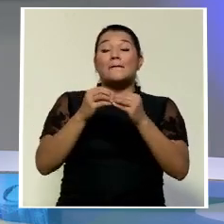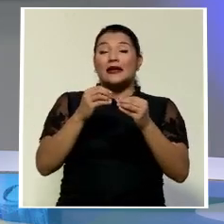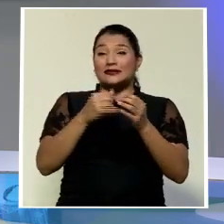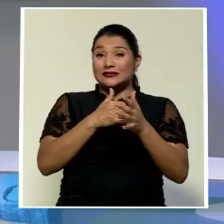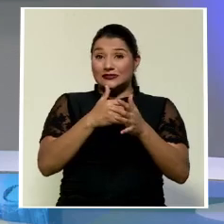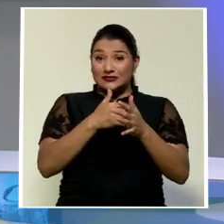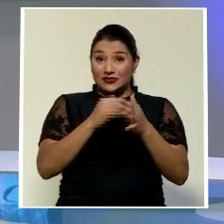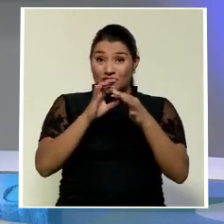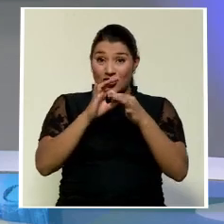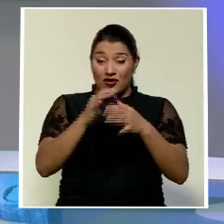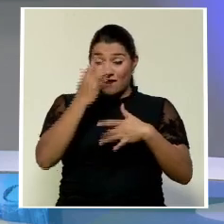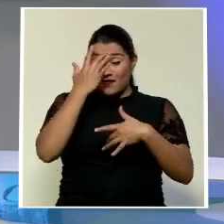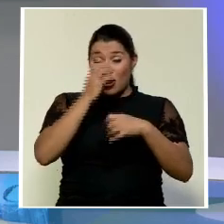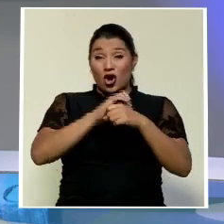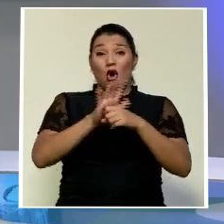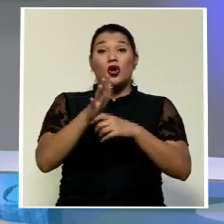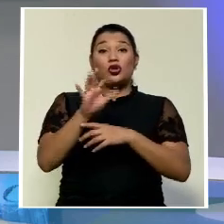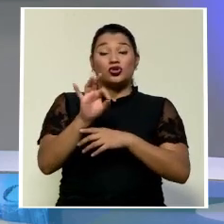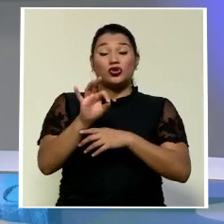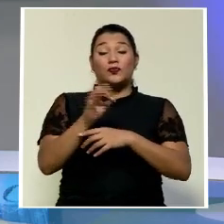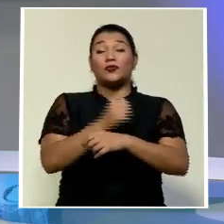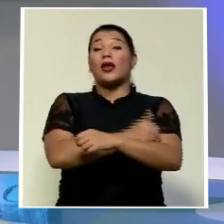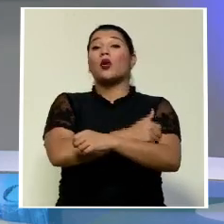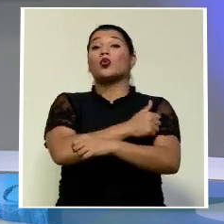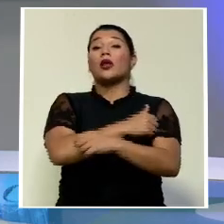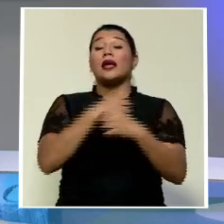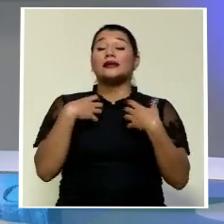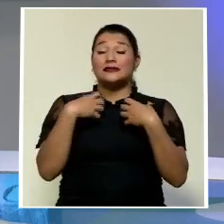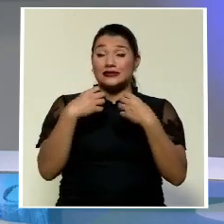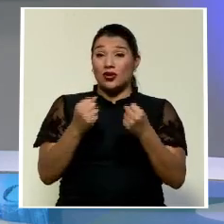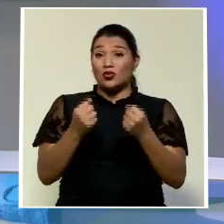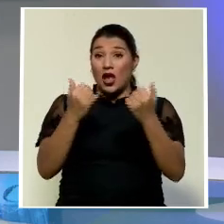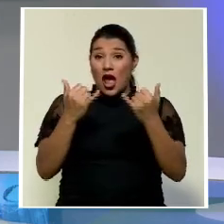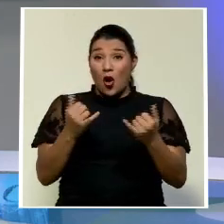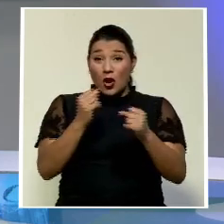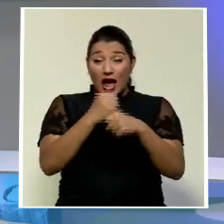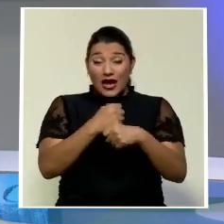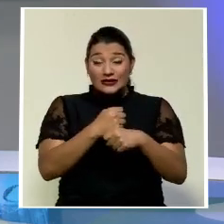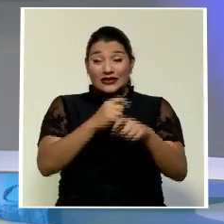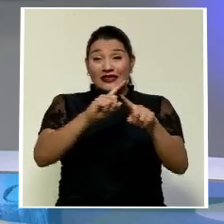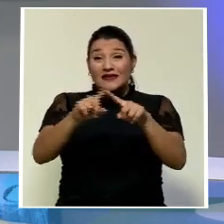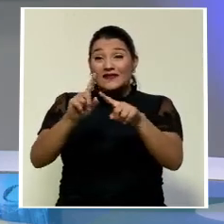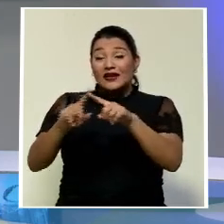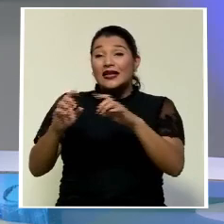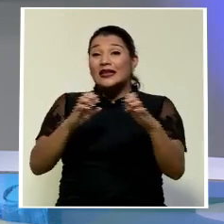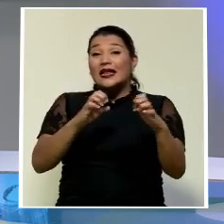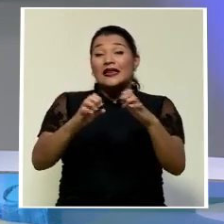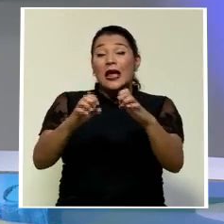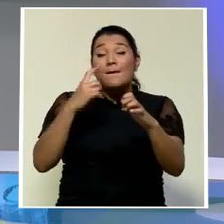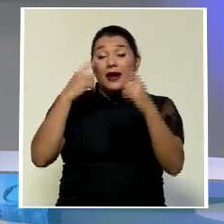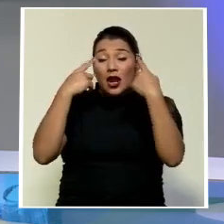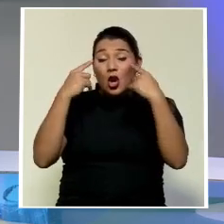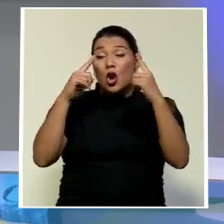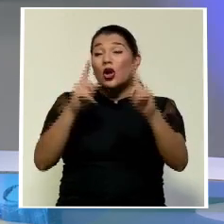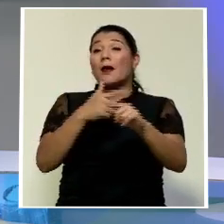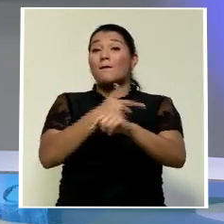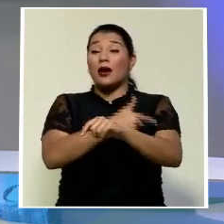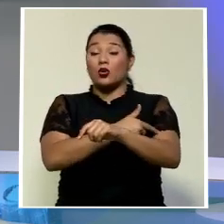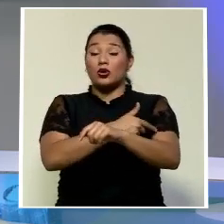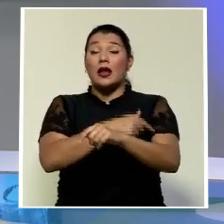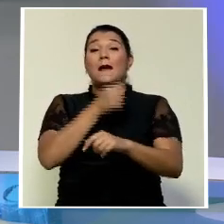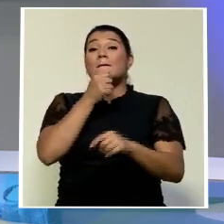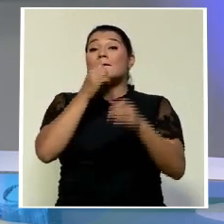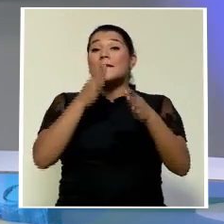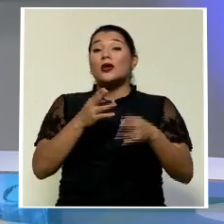ante la COVID-19. Las autoridades de salud realizan distintas estrategias para vacunar a la población. La